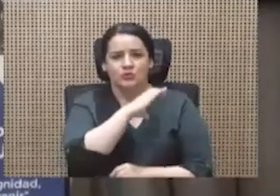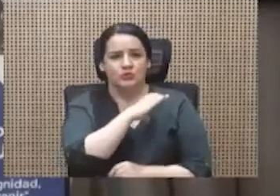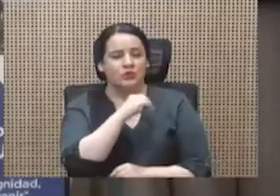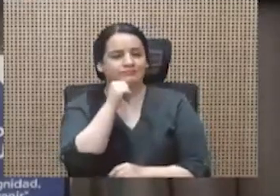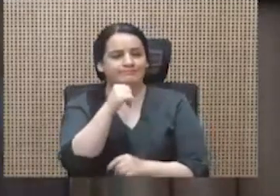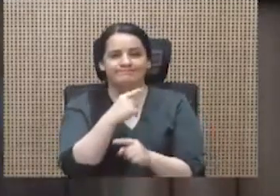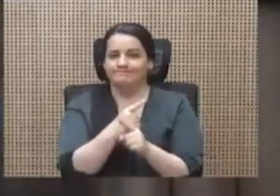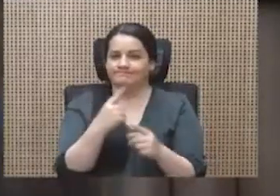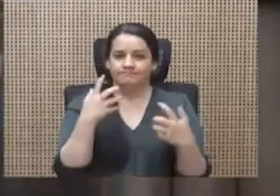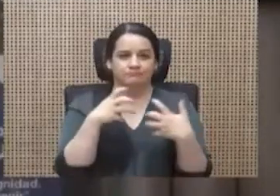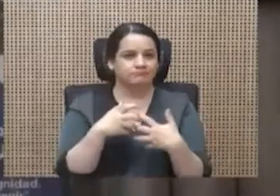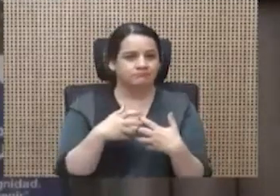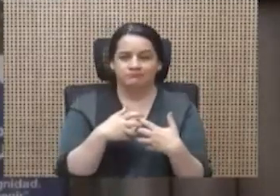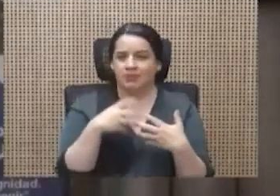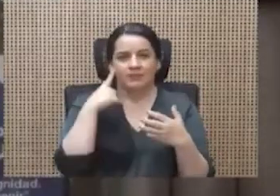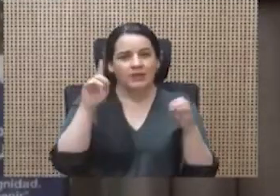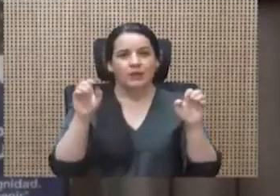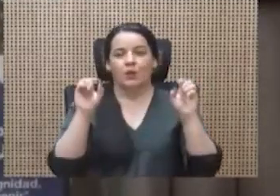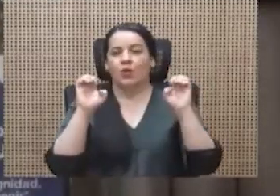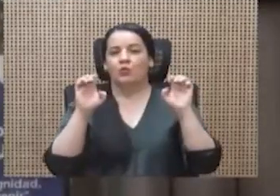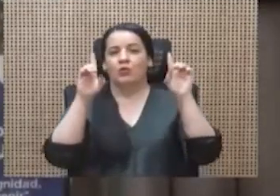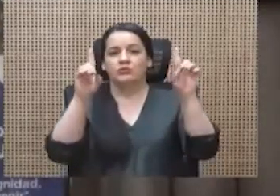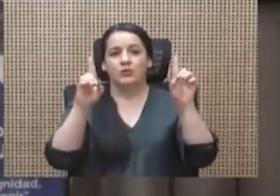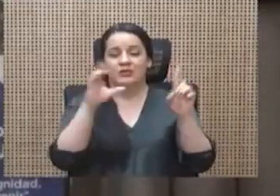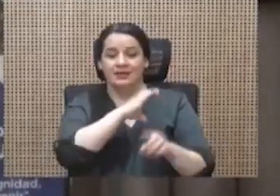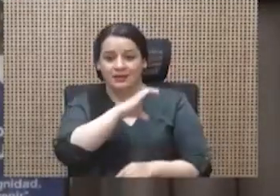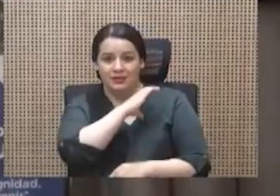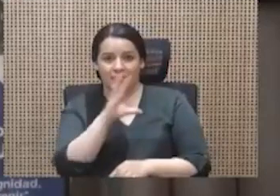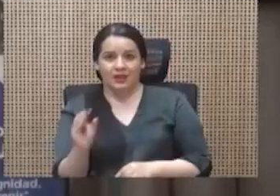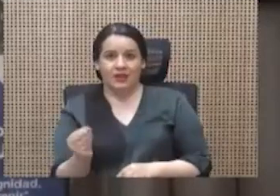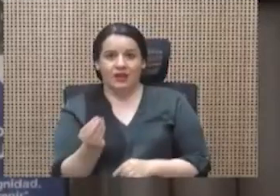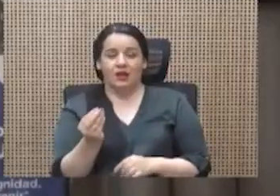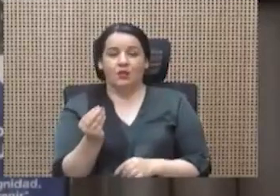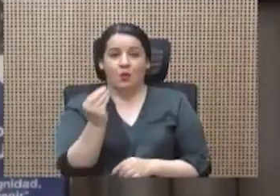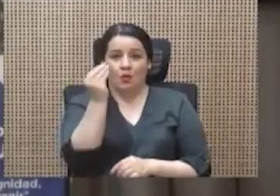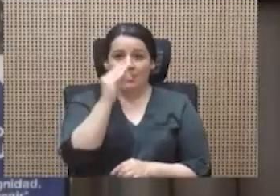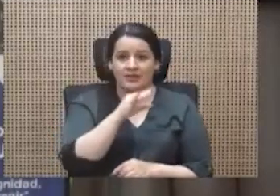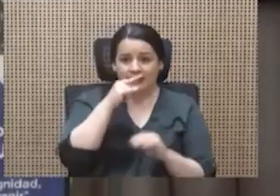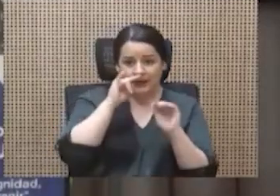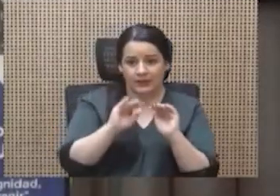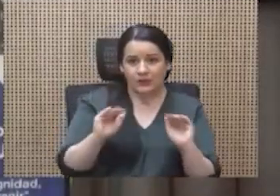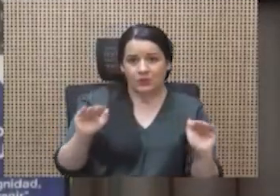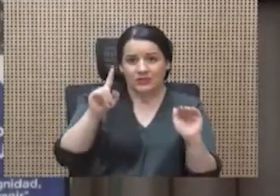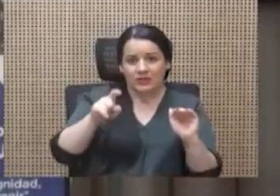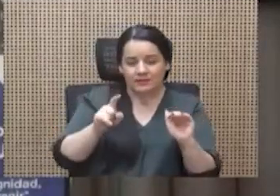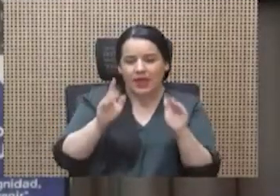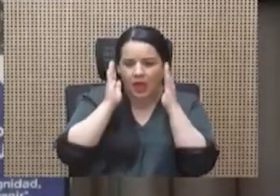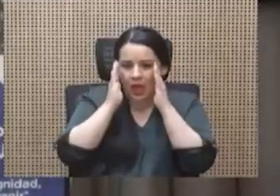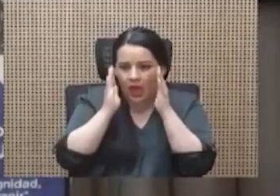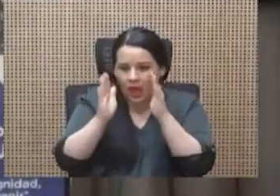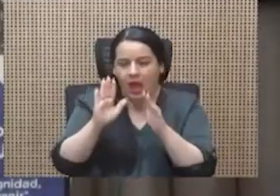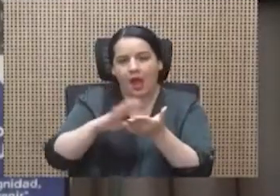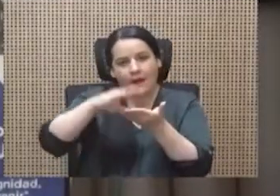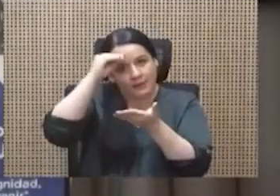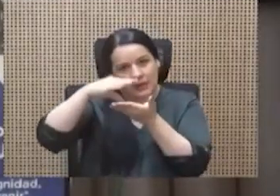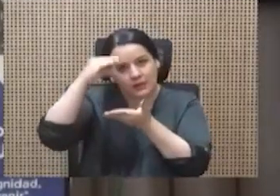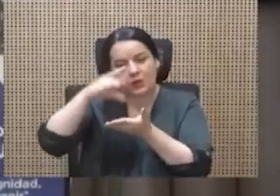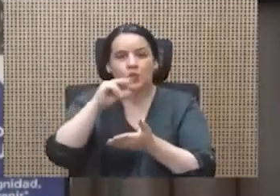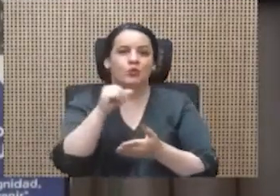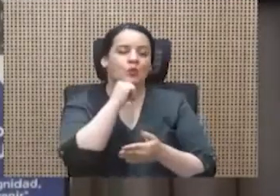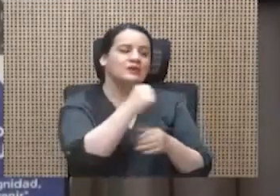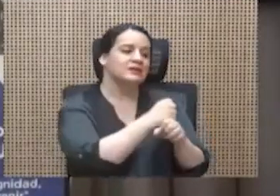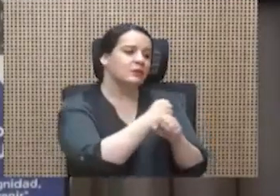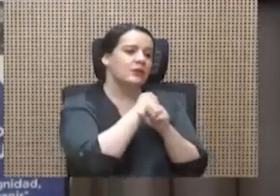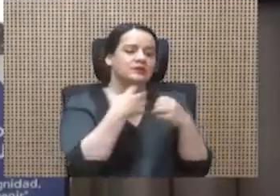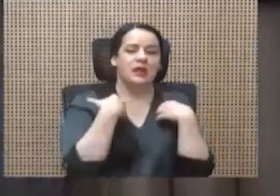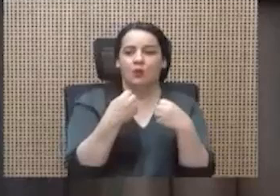para una educación de calidad. Nuestros niños y jóvenes deberían estar ocupados en su aprendizaje y no en su seguridad, en su salud